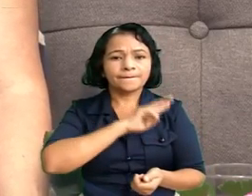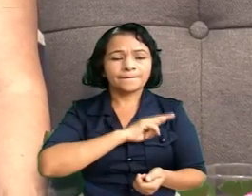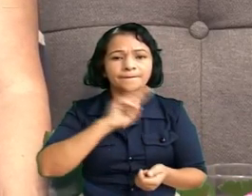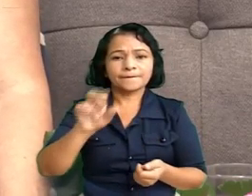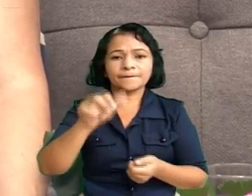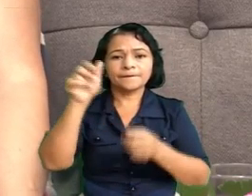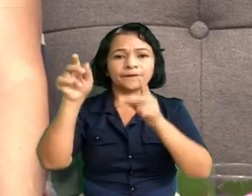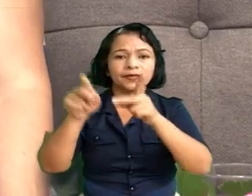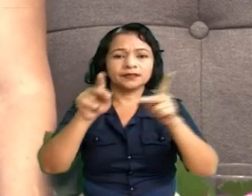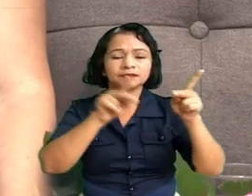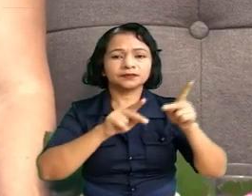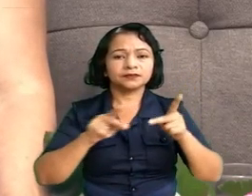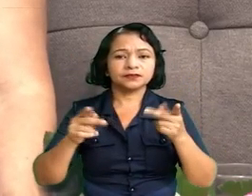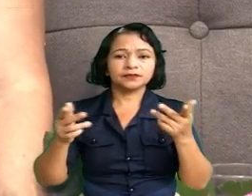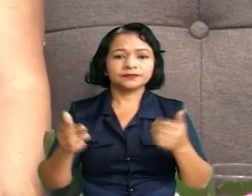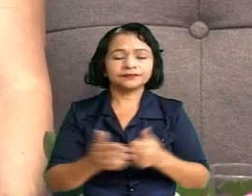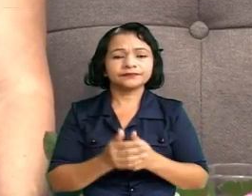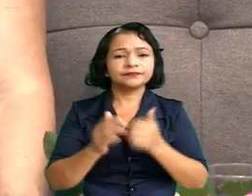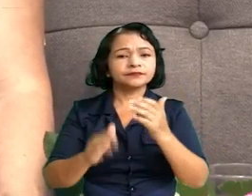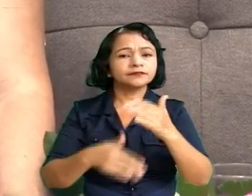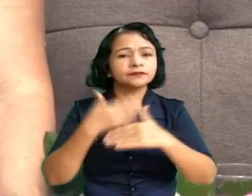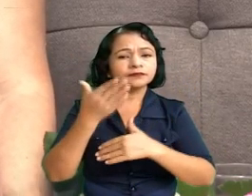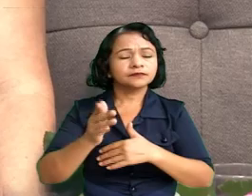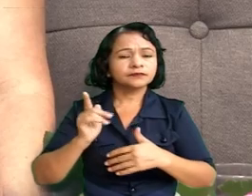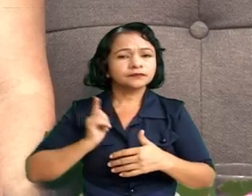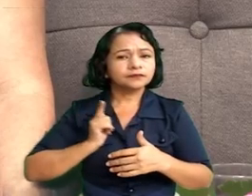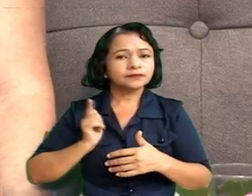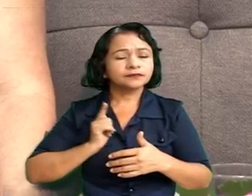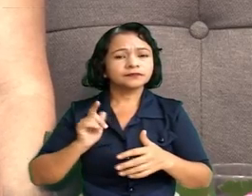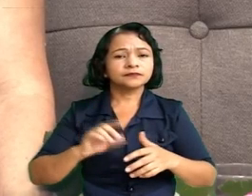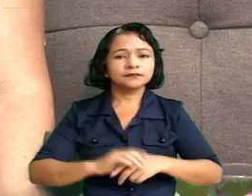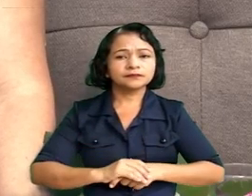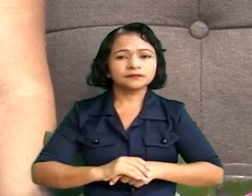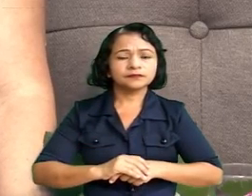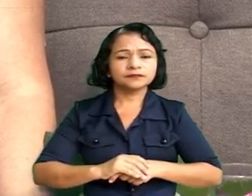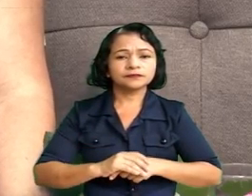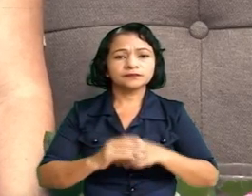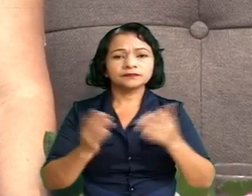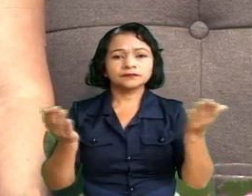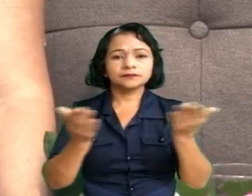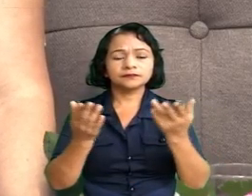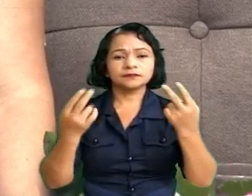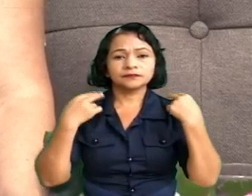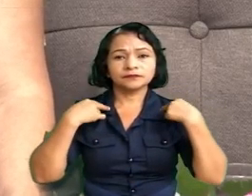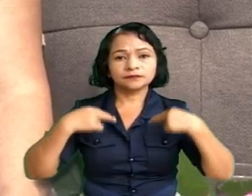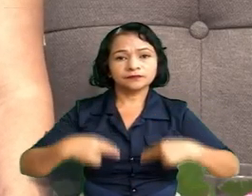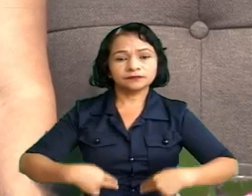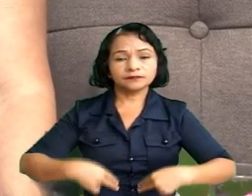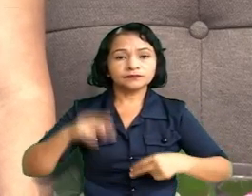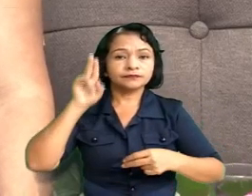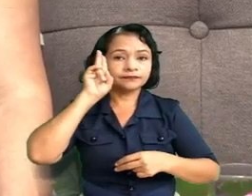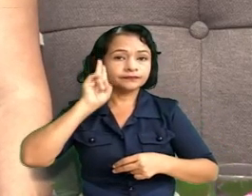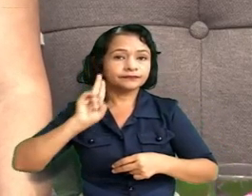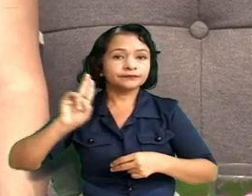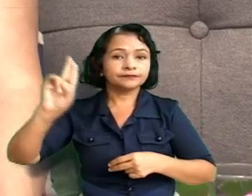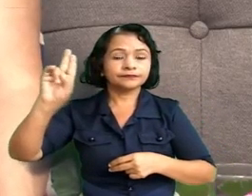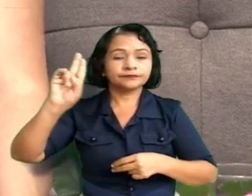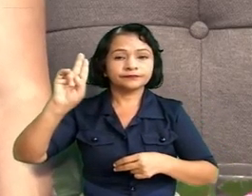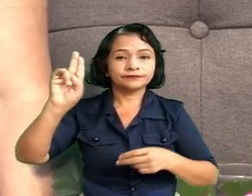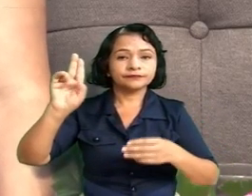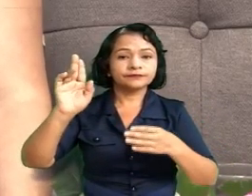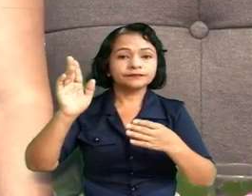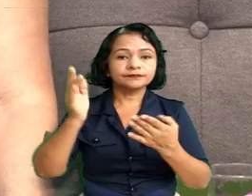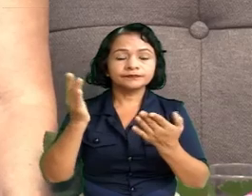demás. Luego también tenemos en las facultades de humanidades de las universidades públicas,